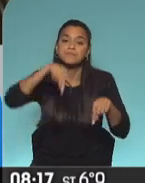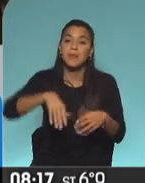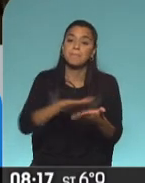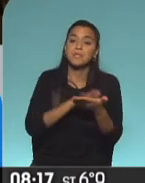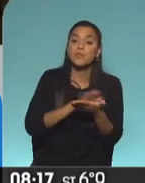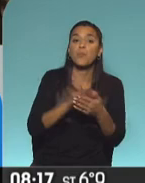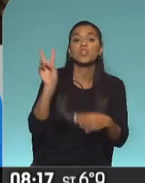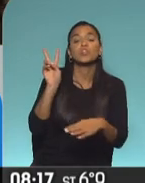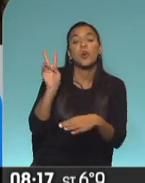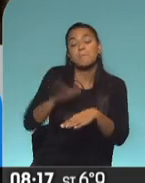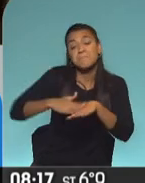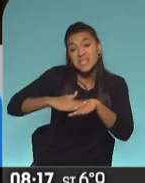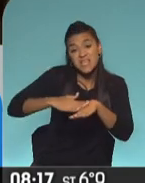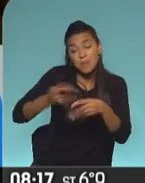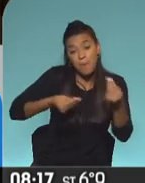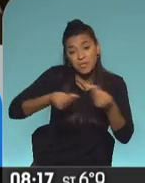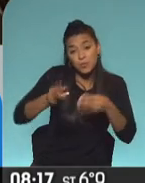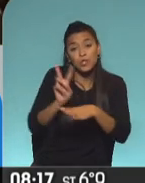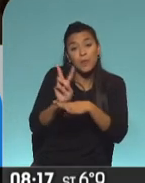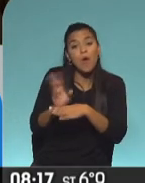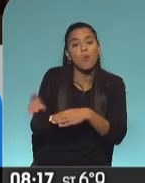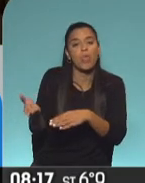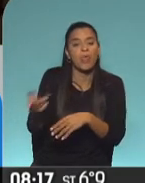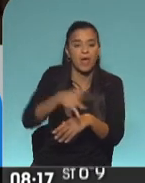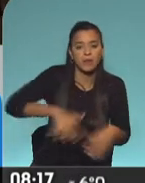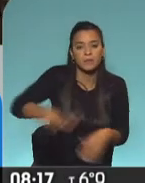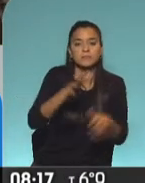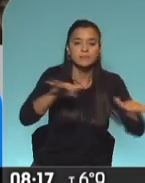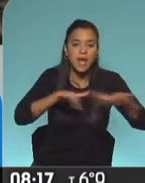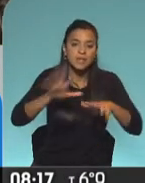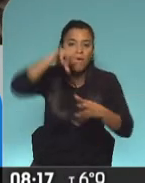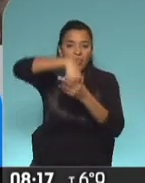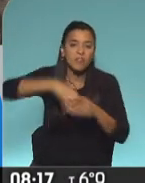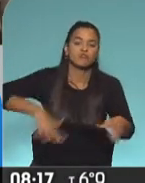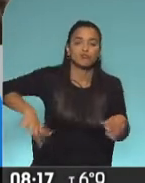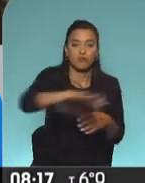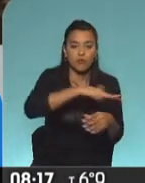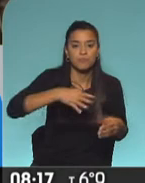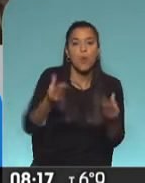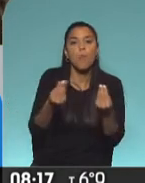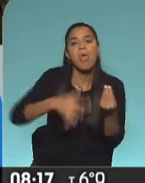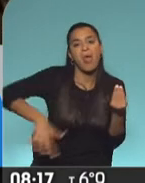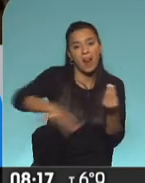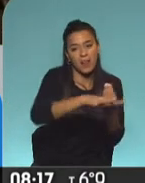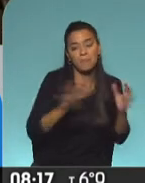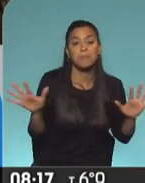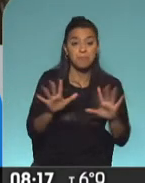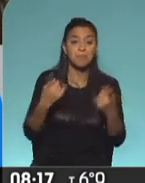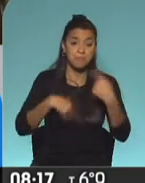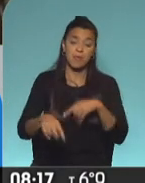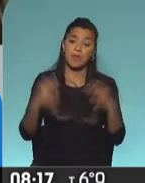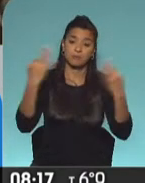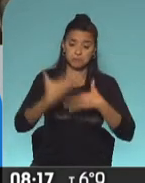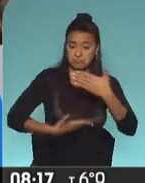de protección de humedales es la regulación por parte del Estado de las actividades que se pueden desarrollar arriba de los humedales sin afectar sus